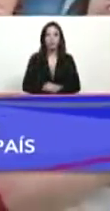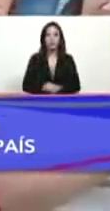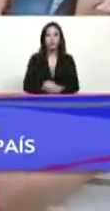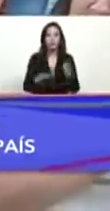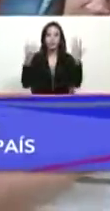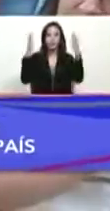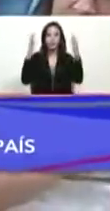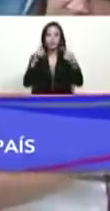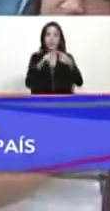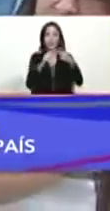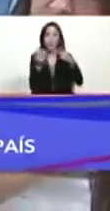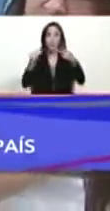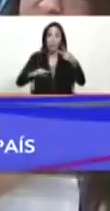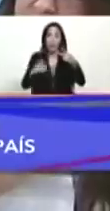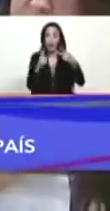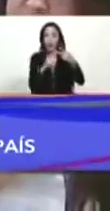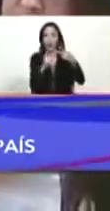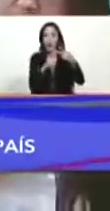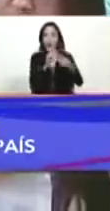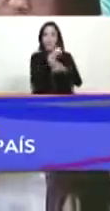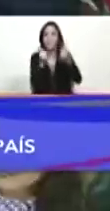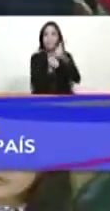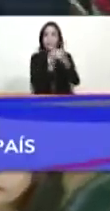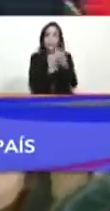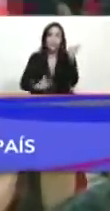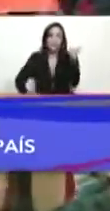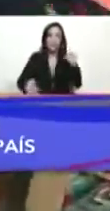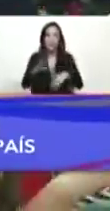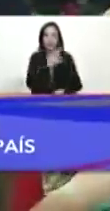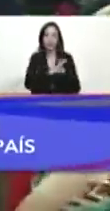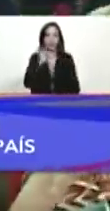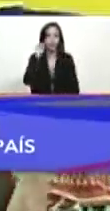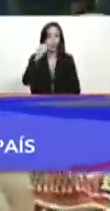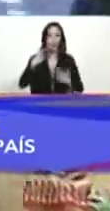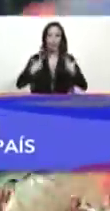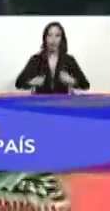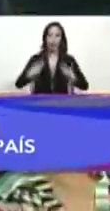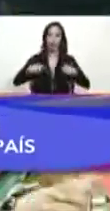Al vicepresidente del socialismo territorial.